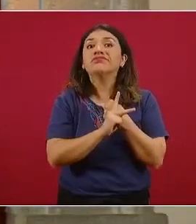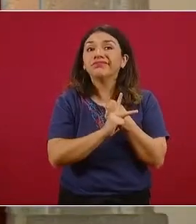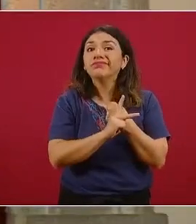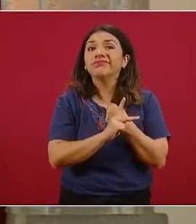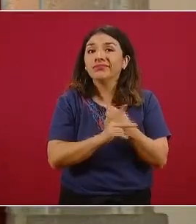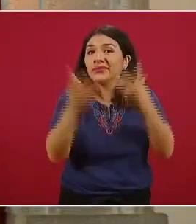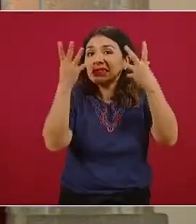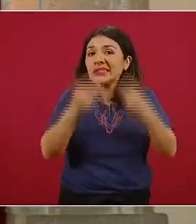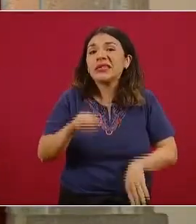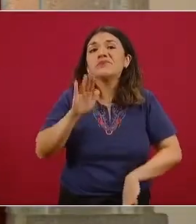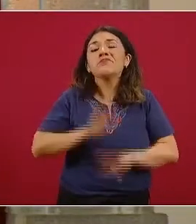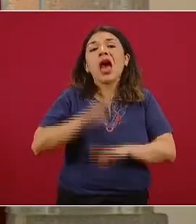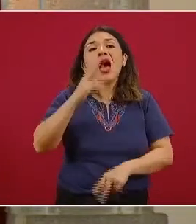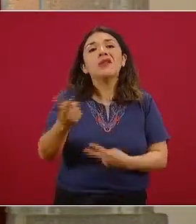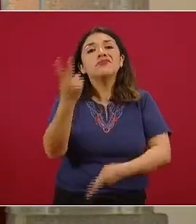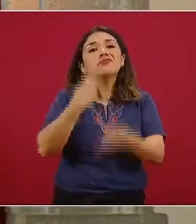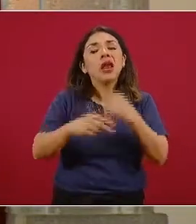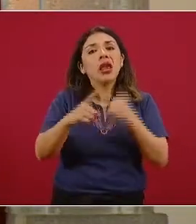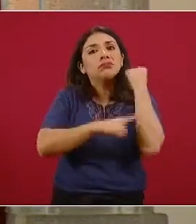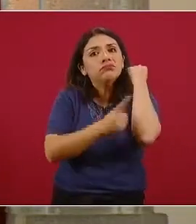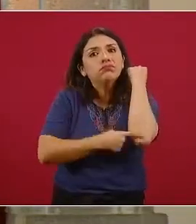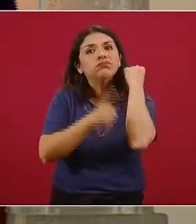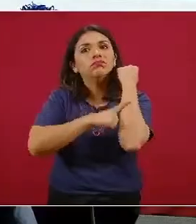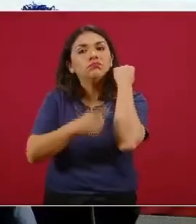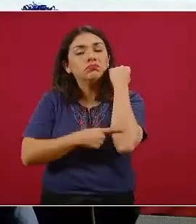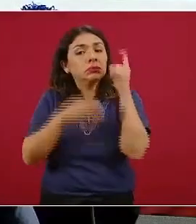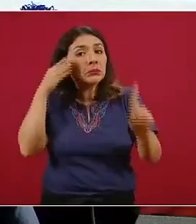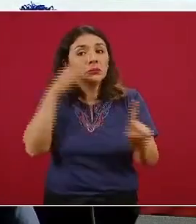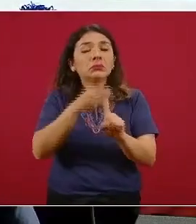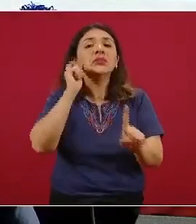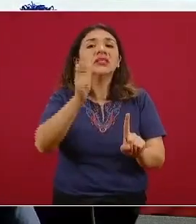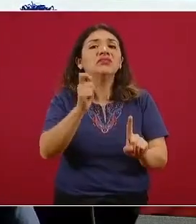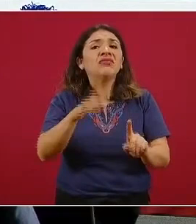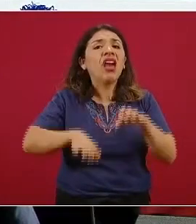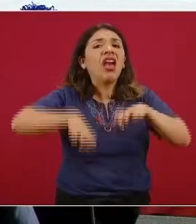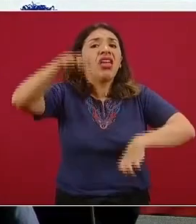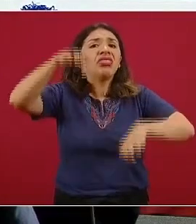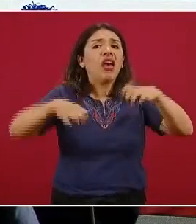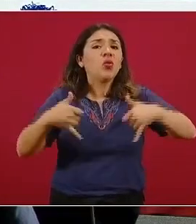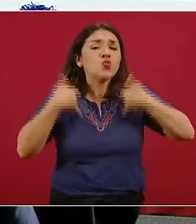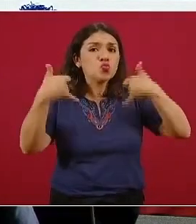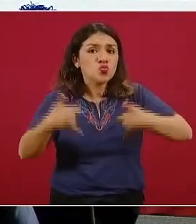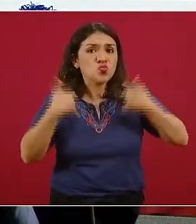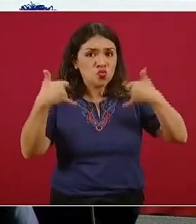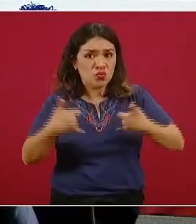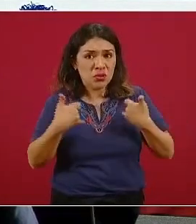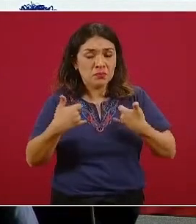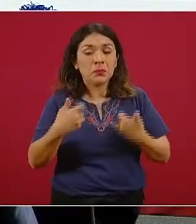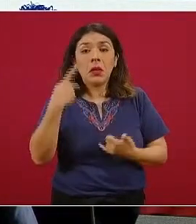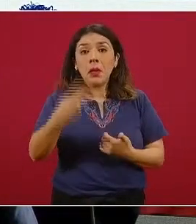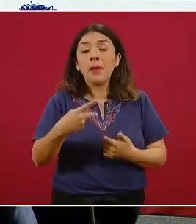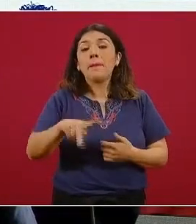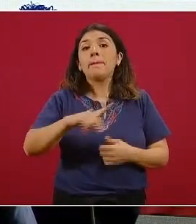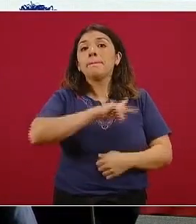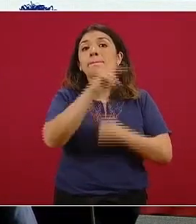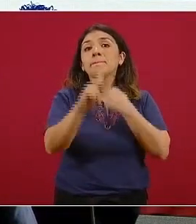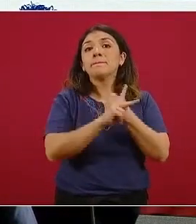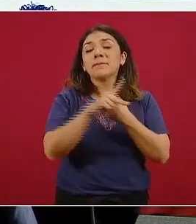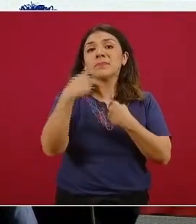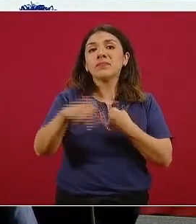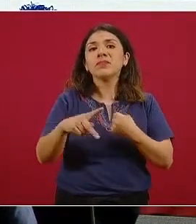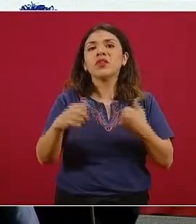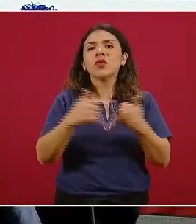con más altas tasas de fecundidad específica en este grupo etario. De los países de